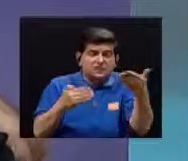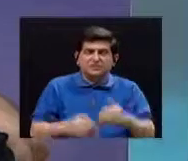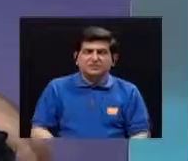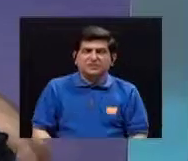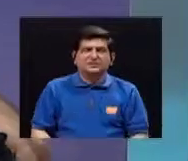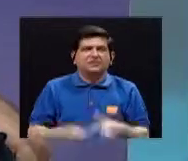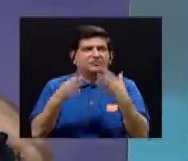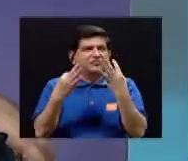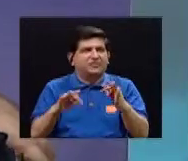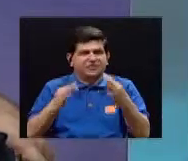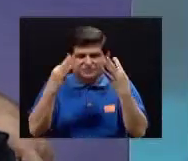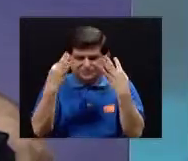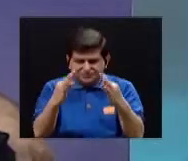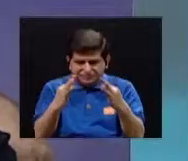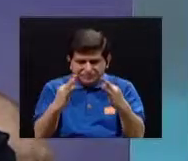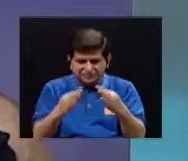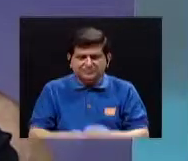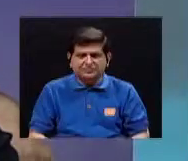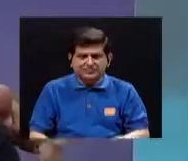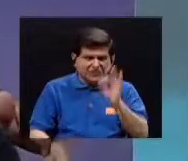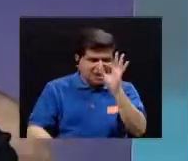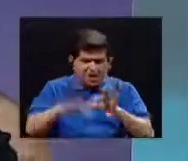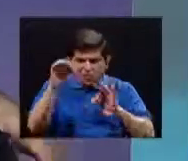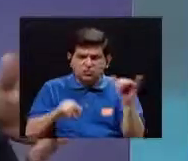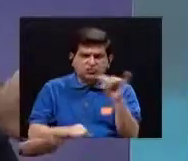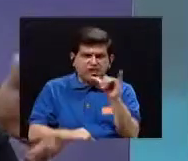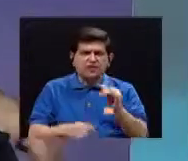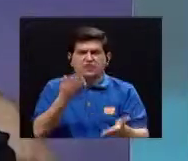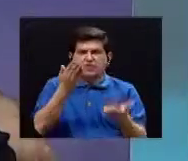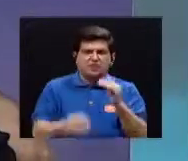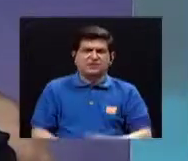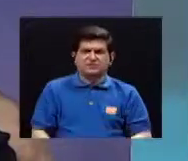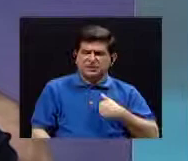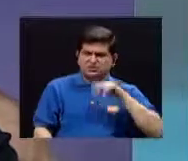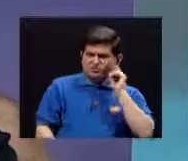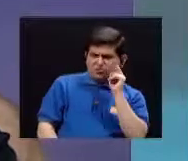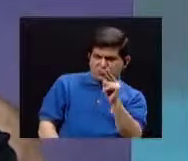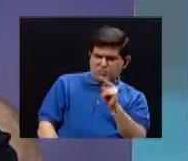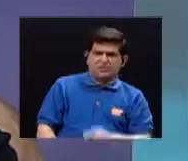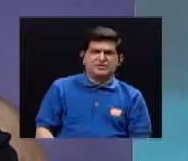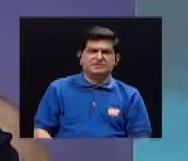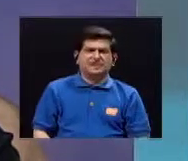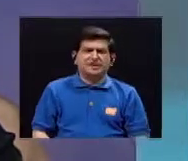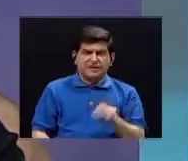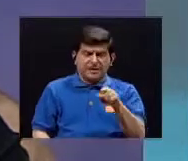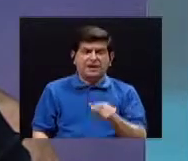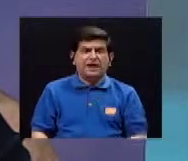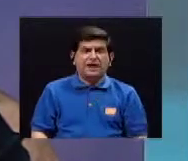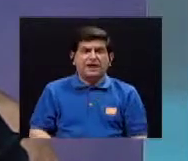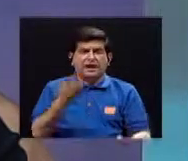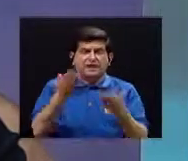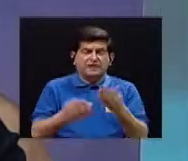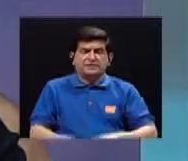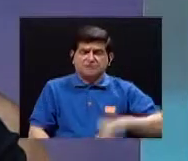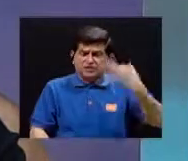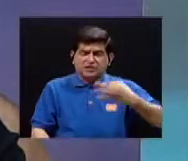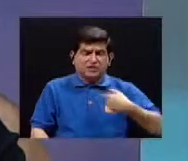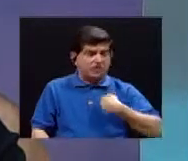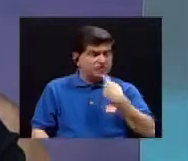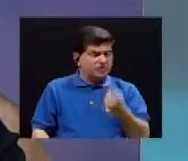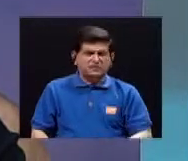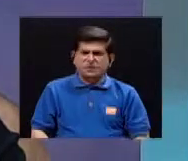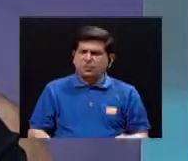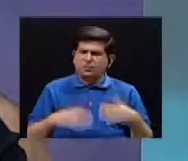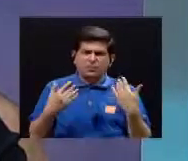cómo ir ir encontrando al mismo tiempo también era como y uno veía la pieza original y nos decía